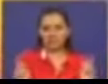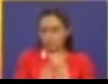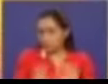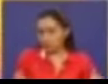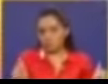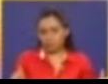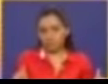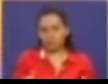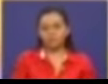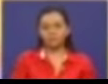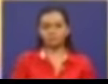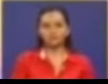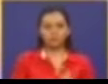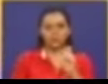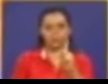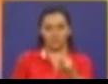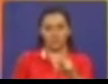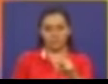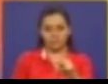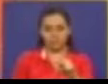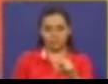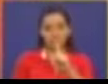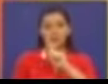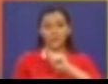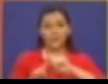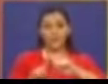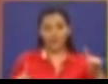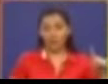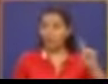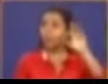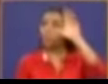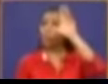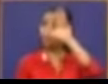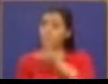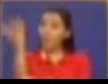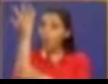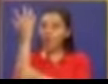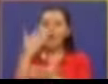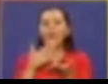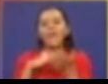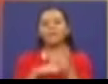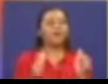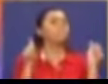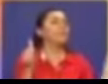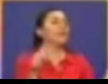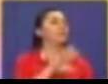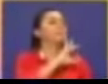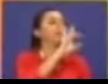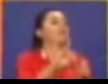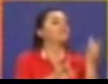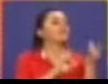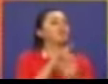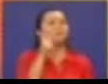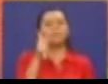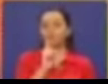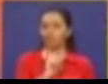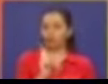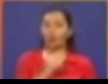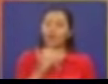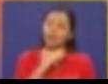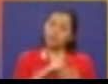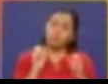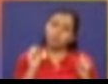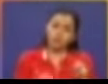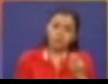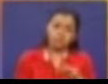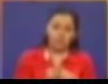¿Okay? Lo cual no significa que en caso de que erupcione no va a haber estragos, va a haber. Pero tenemos todo listo para